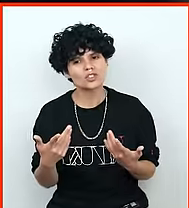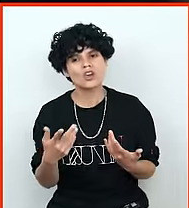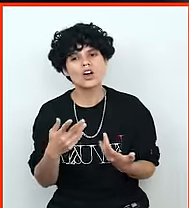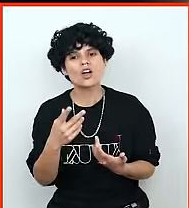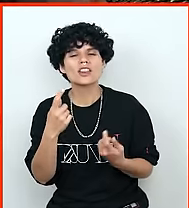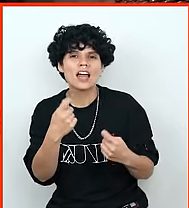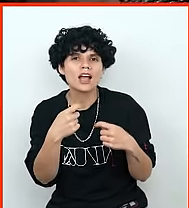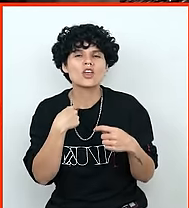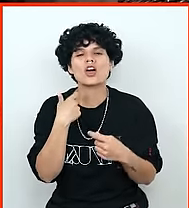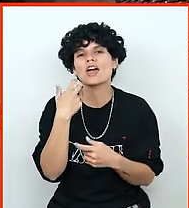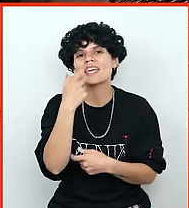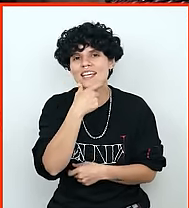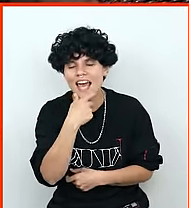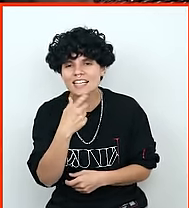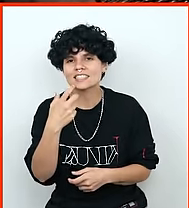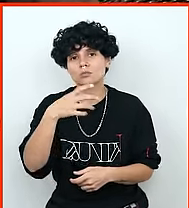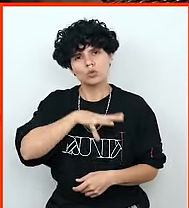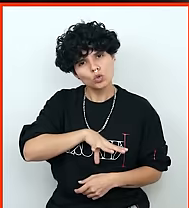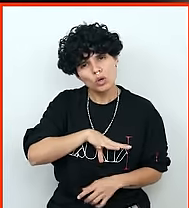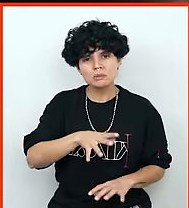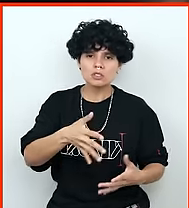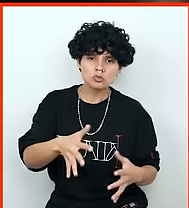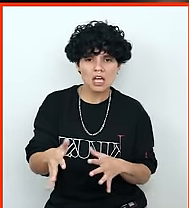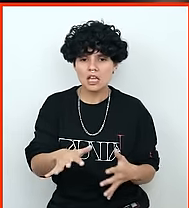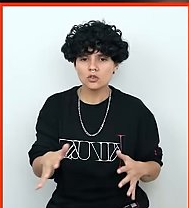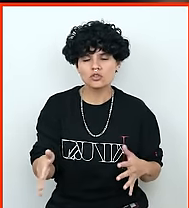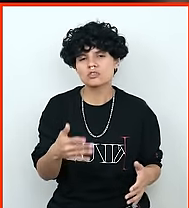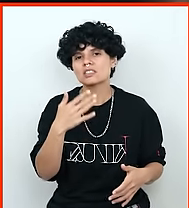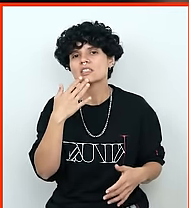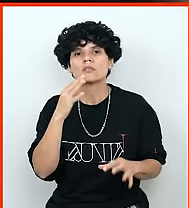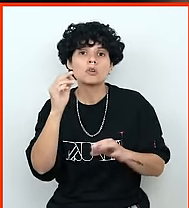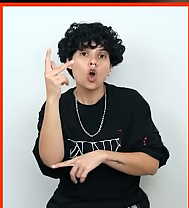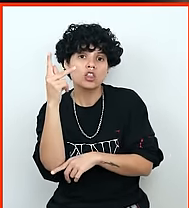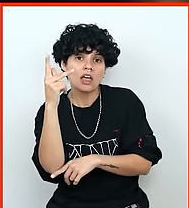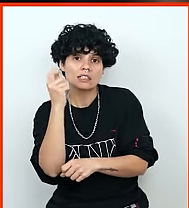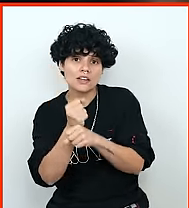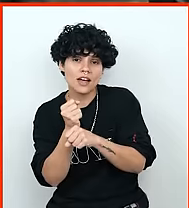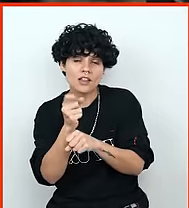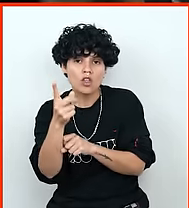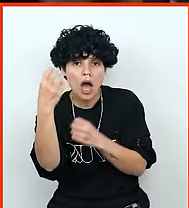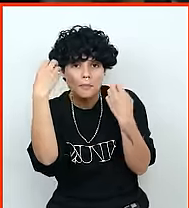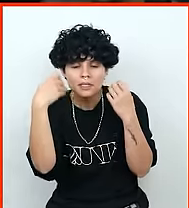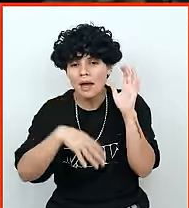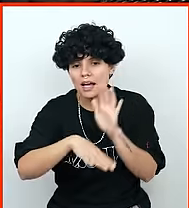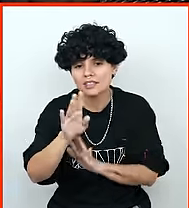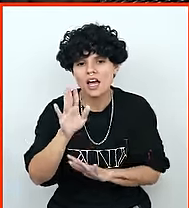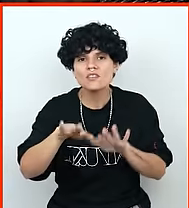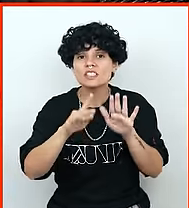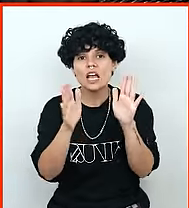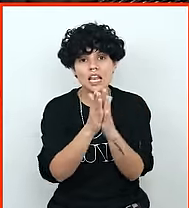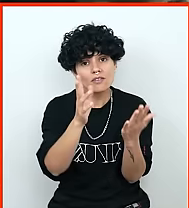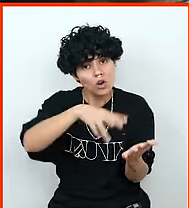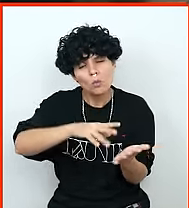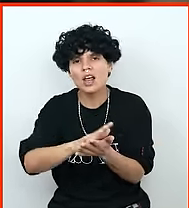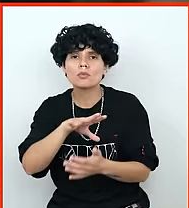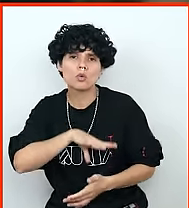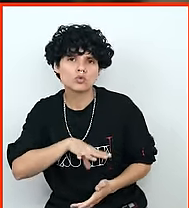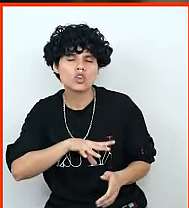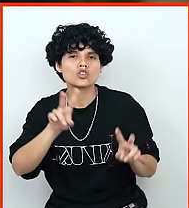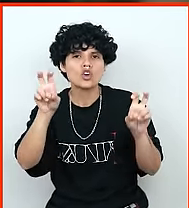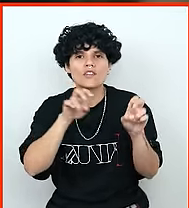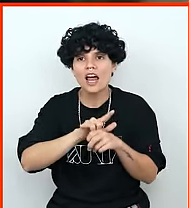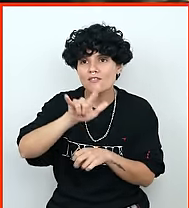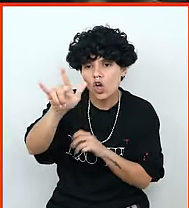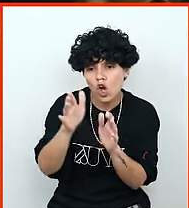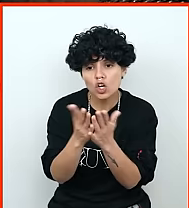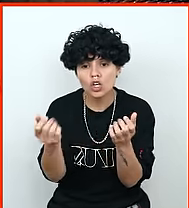leer cosas en inglés, portugués hasta cierto punto, ¿cachai? Y en el hotel aprendí como varias cosas más. O sea, de repente si te pillamos leyendo un libro en portugués